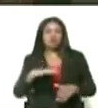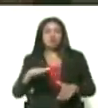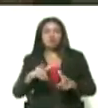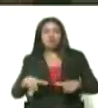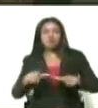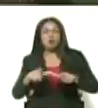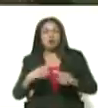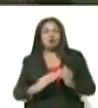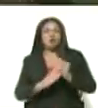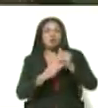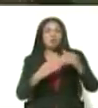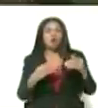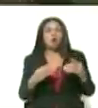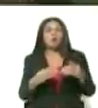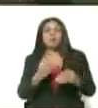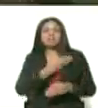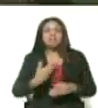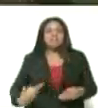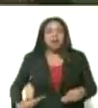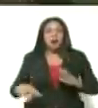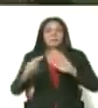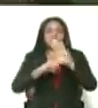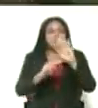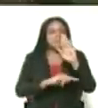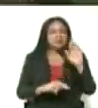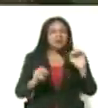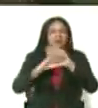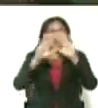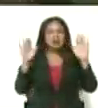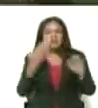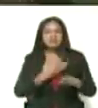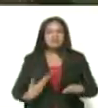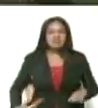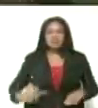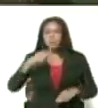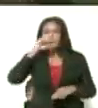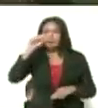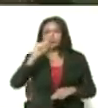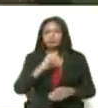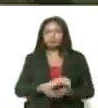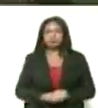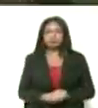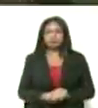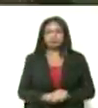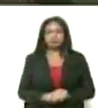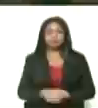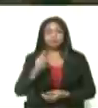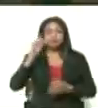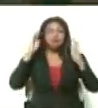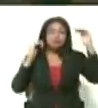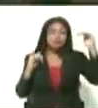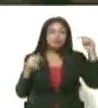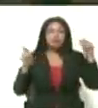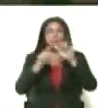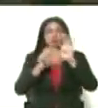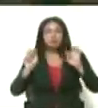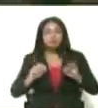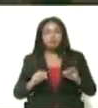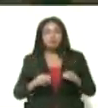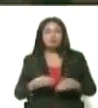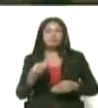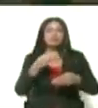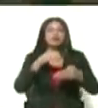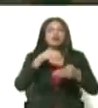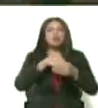Comisión Presidencial, con indicaciones muy claras del presidente Nicolás Maduro, están siendo atendidas en el marco de la